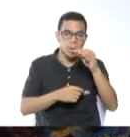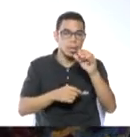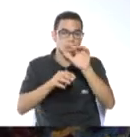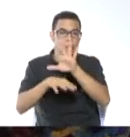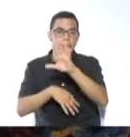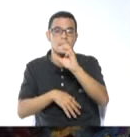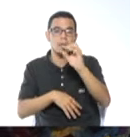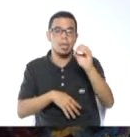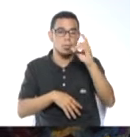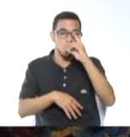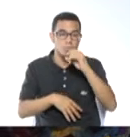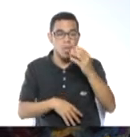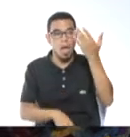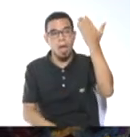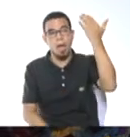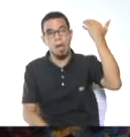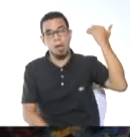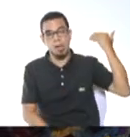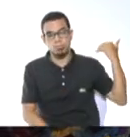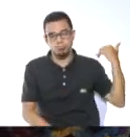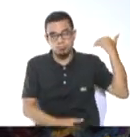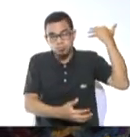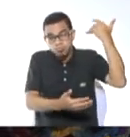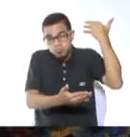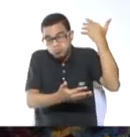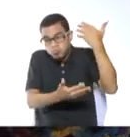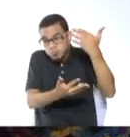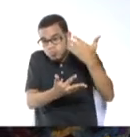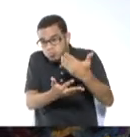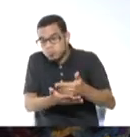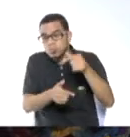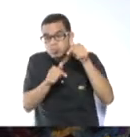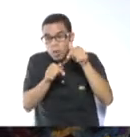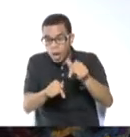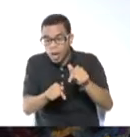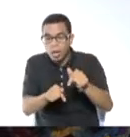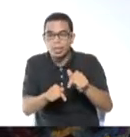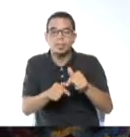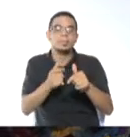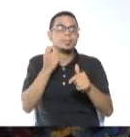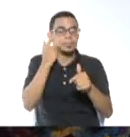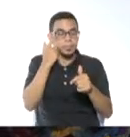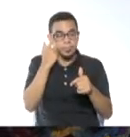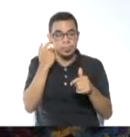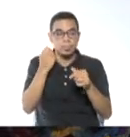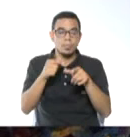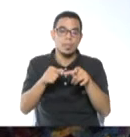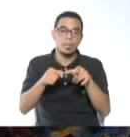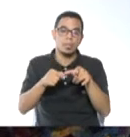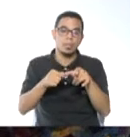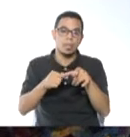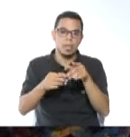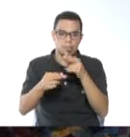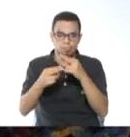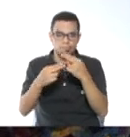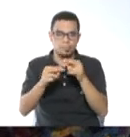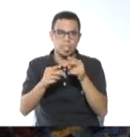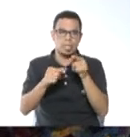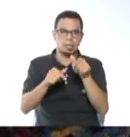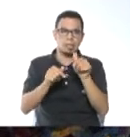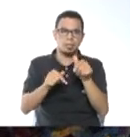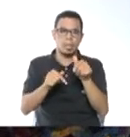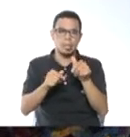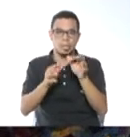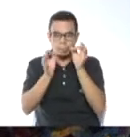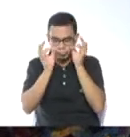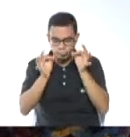de 500 años al pueblo inga. Sin embargo, la humanidad hoy en día se ha dado cuenta a nivel de que estamos en la